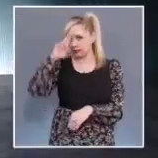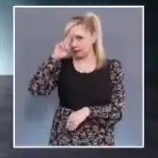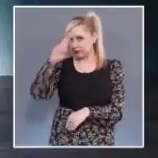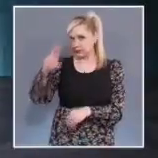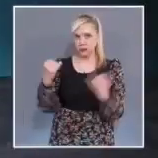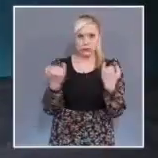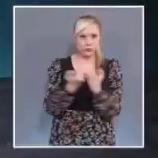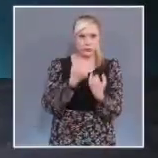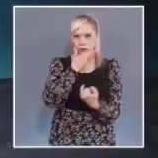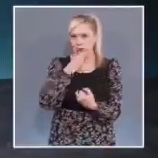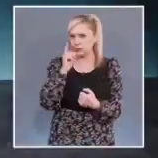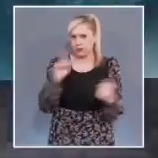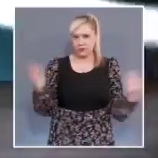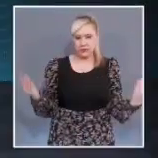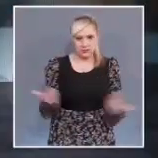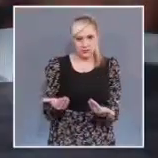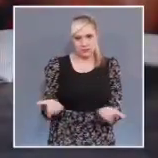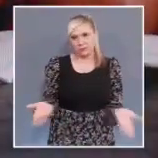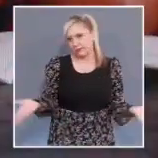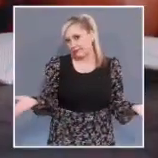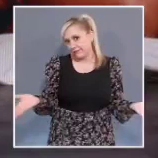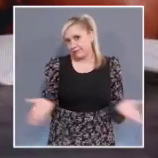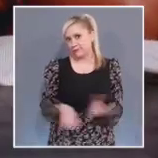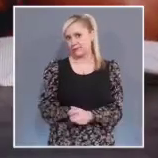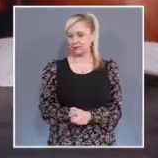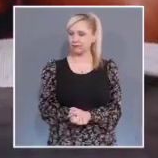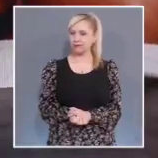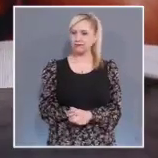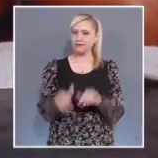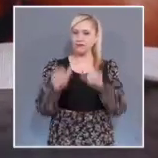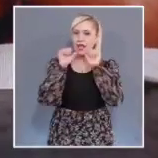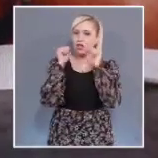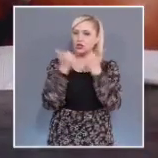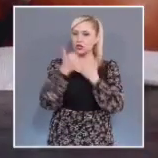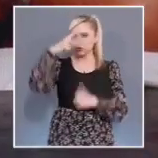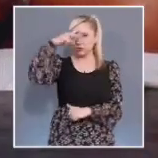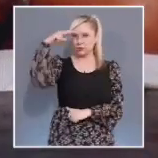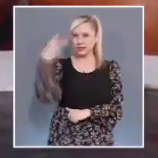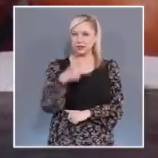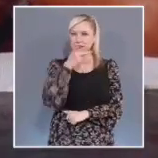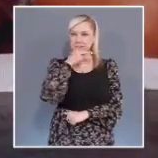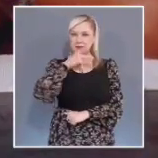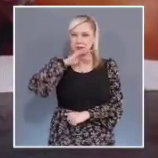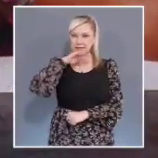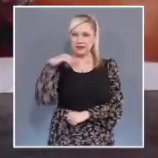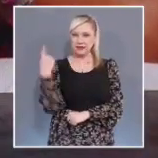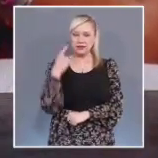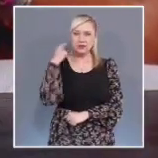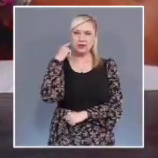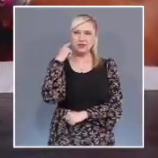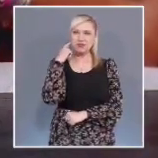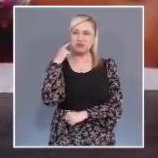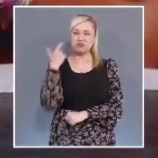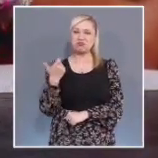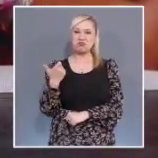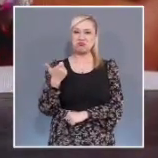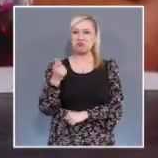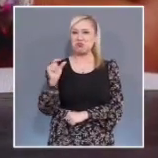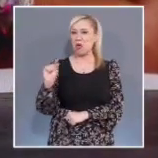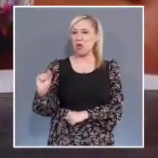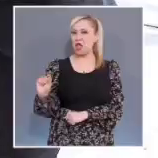La Asociación Nacional de Padres de Familia calificó de insuficiente el aumento salarial que se otorgó al